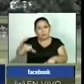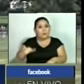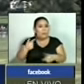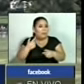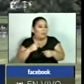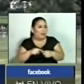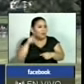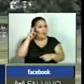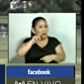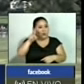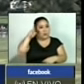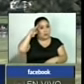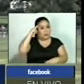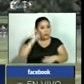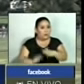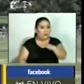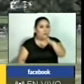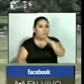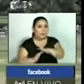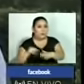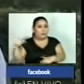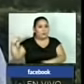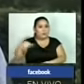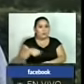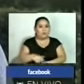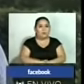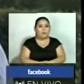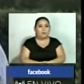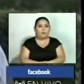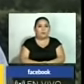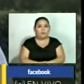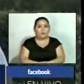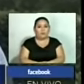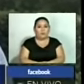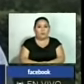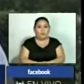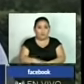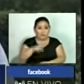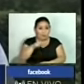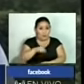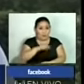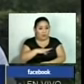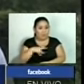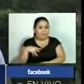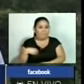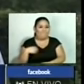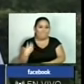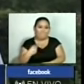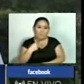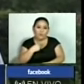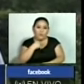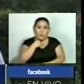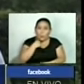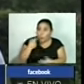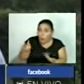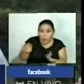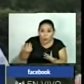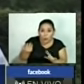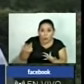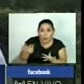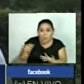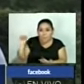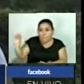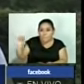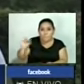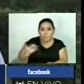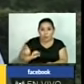que no frenarán la contracción de este ingreso. Las familias están teniendo una contracción de los ingresos en los